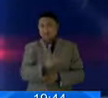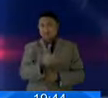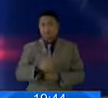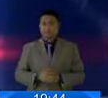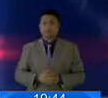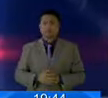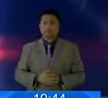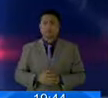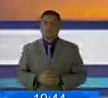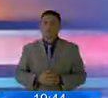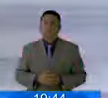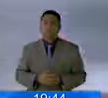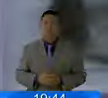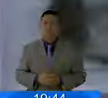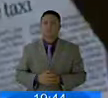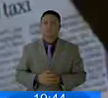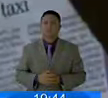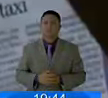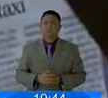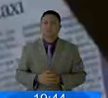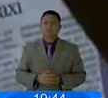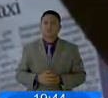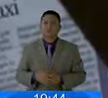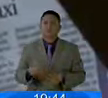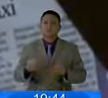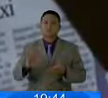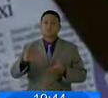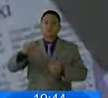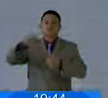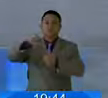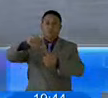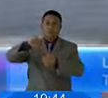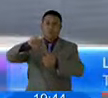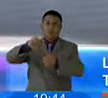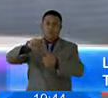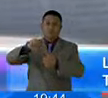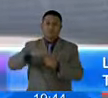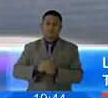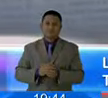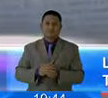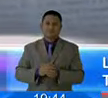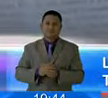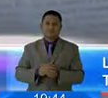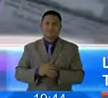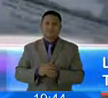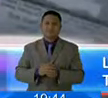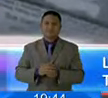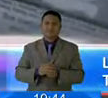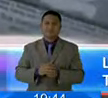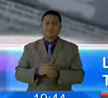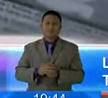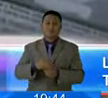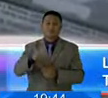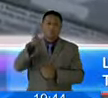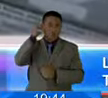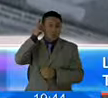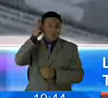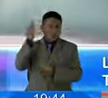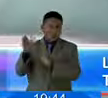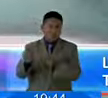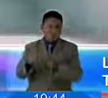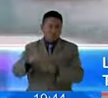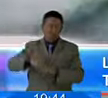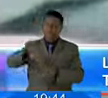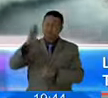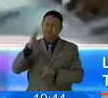denuncias. En Centroamérica, Guatemala y Honduras son los países con mayor tasa de mujeres asesinadas.